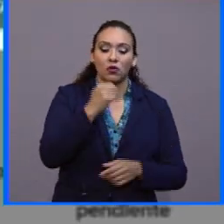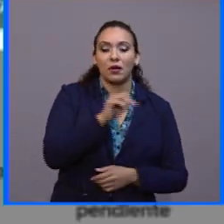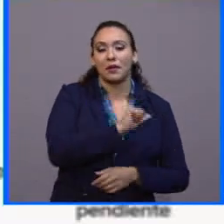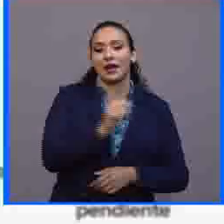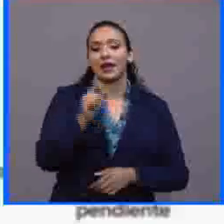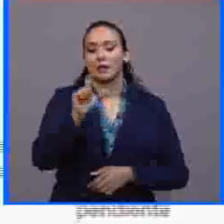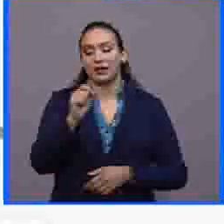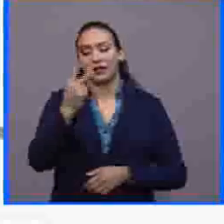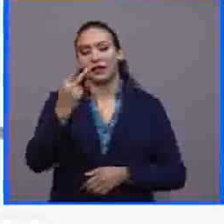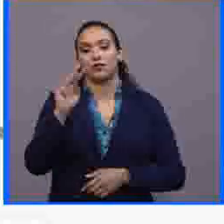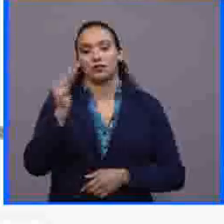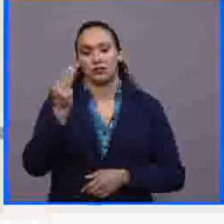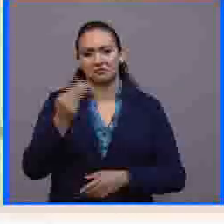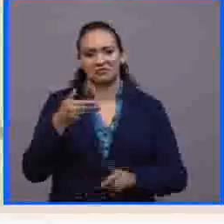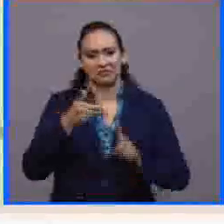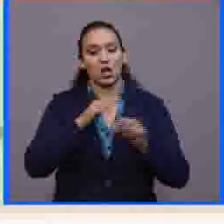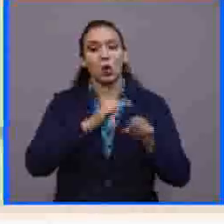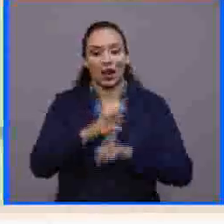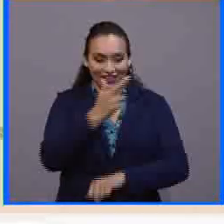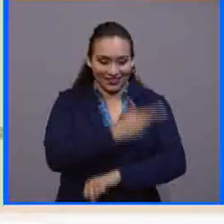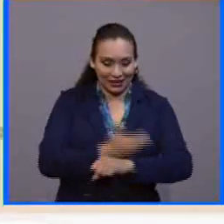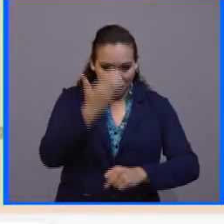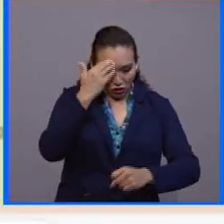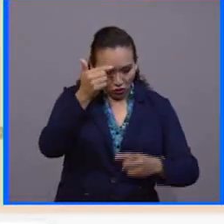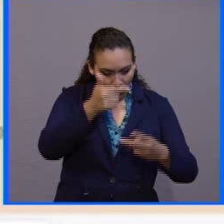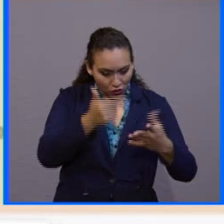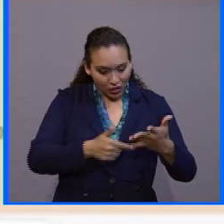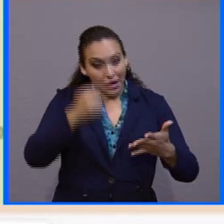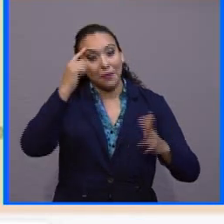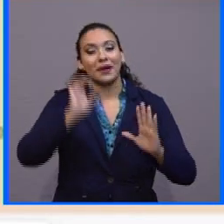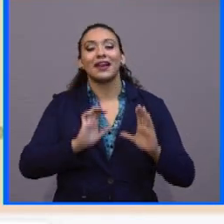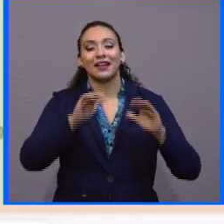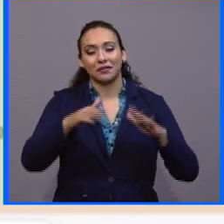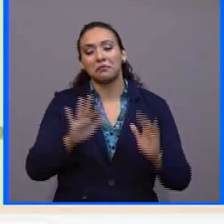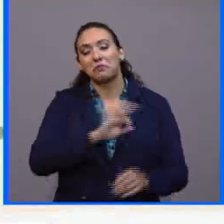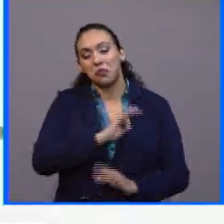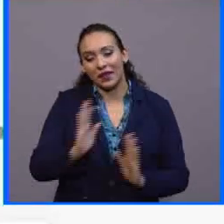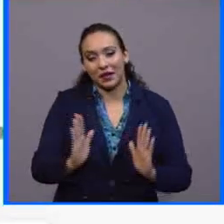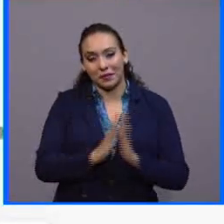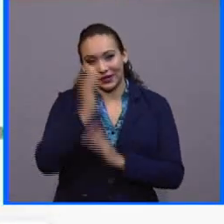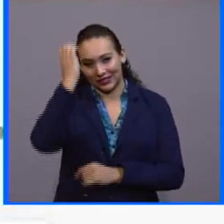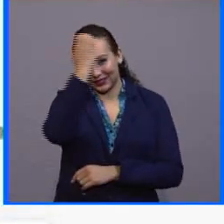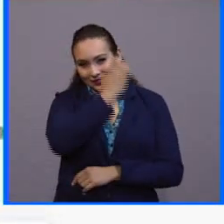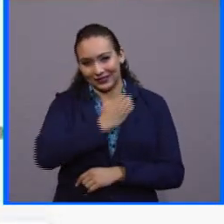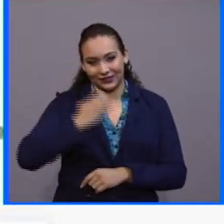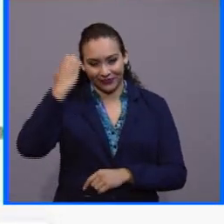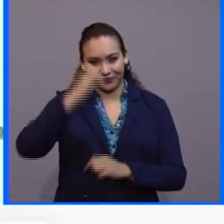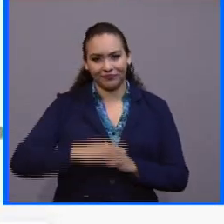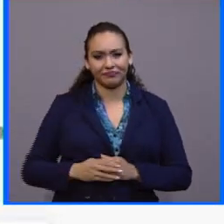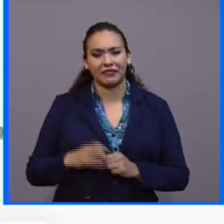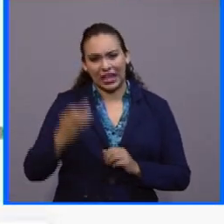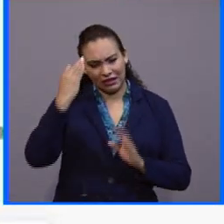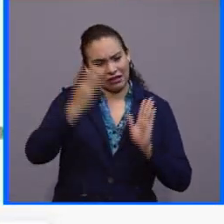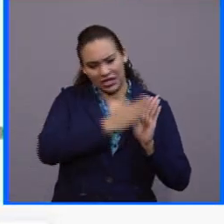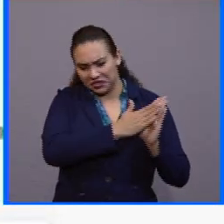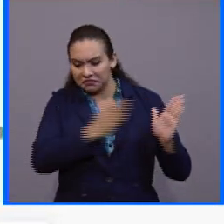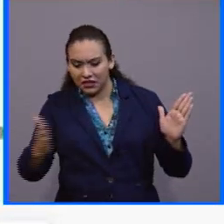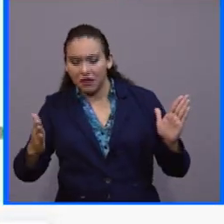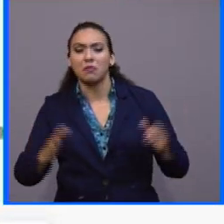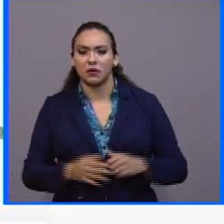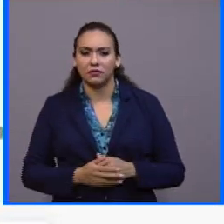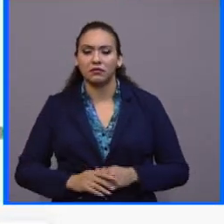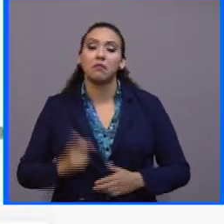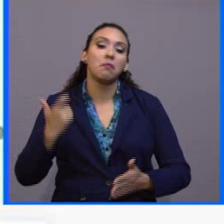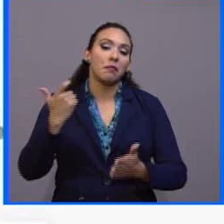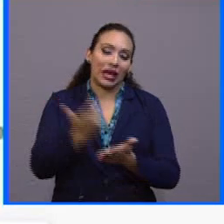22 de mayo con el fin de conocer los procedimientos a realizar para su participación en el examen. Durante este periodo cubrirán el